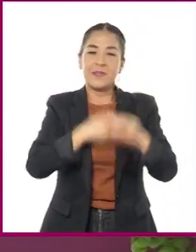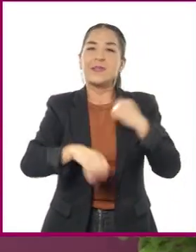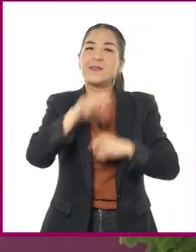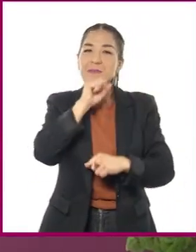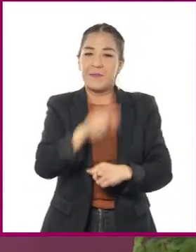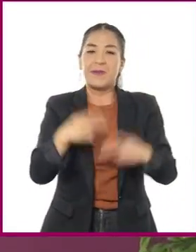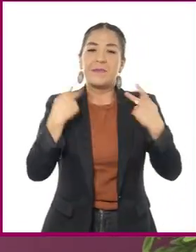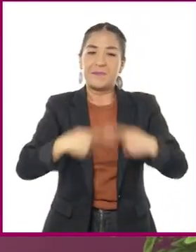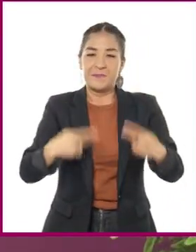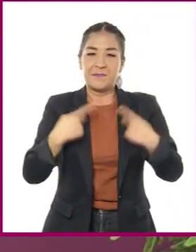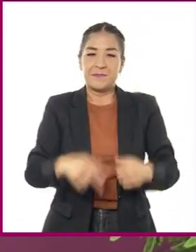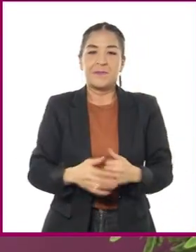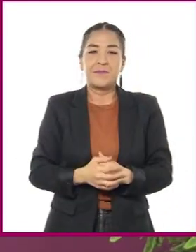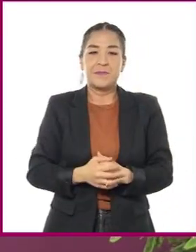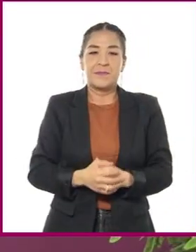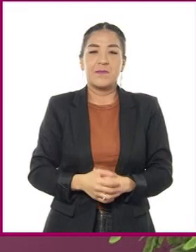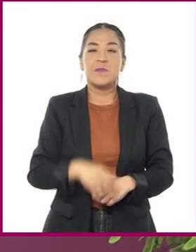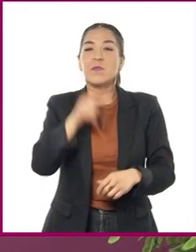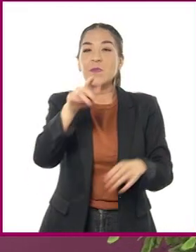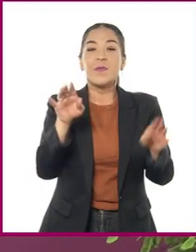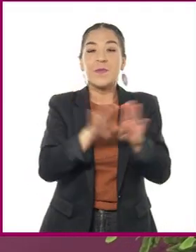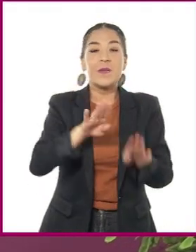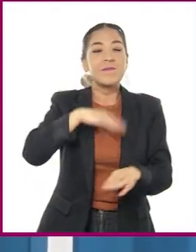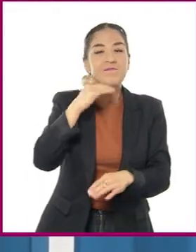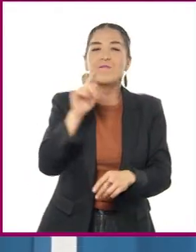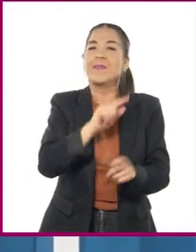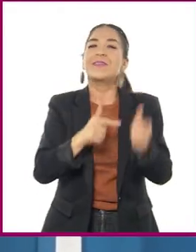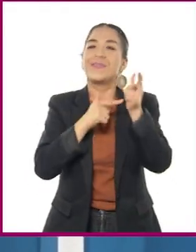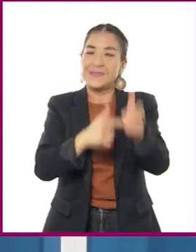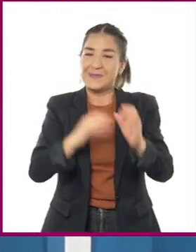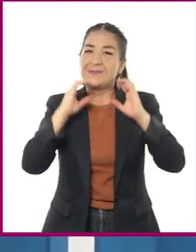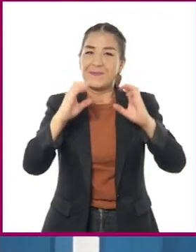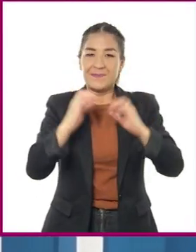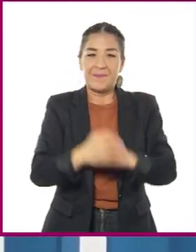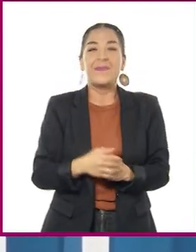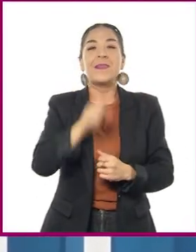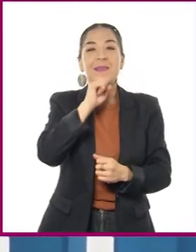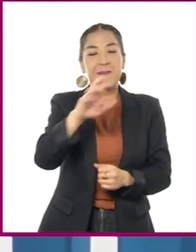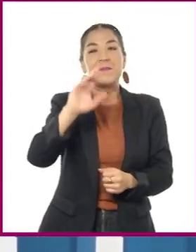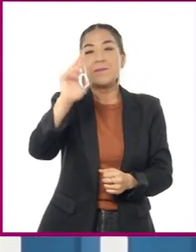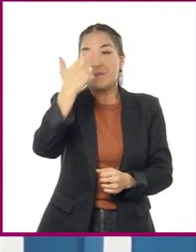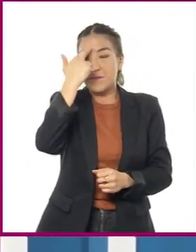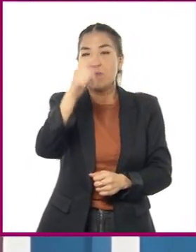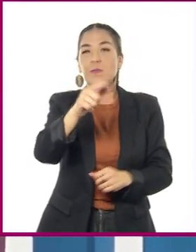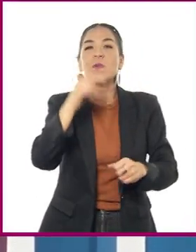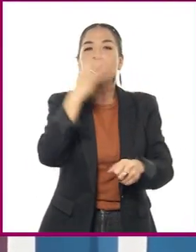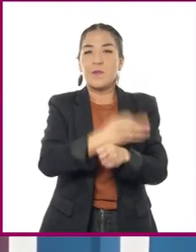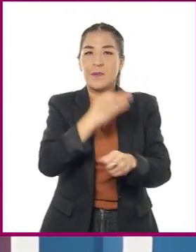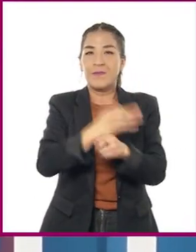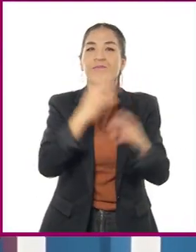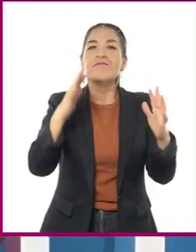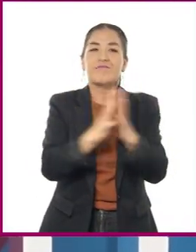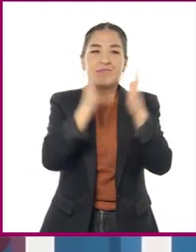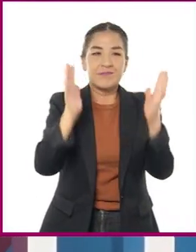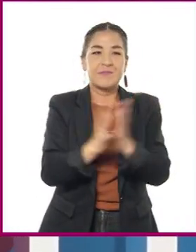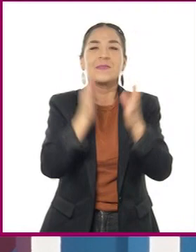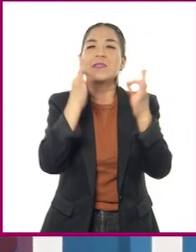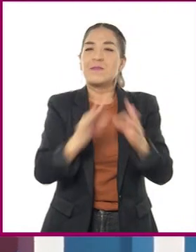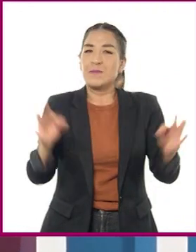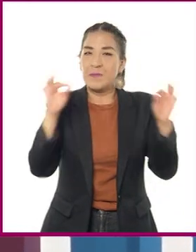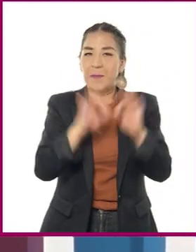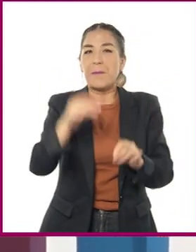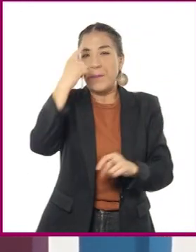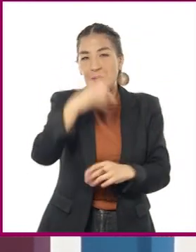a las y los demás. No hay que bajar la guardia. También recuerden que su participación es importante para